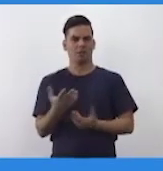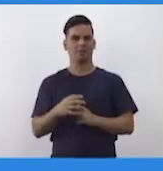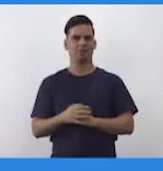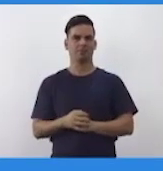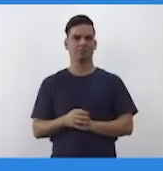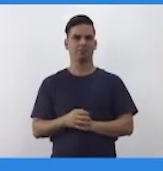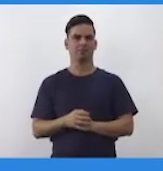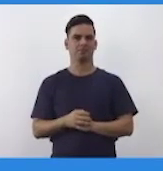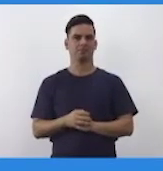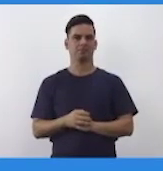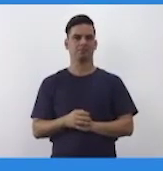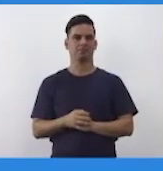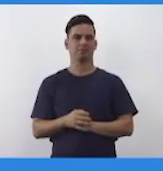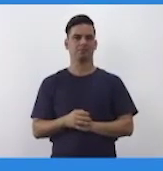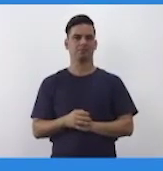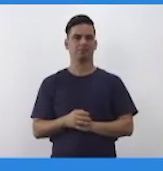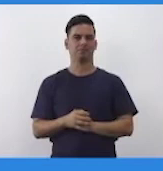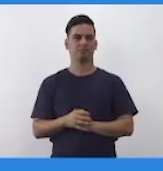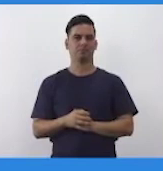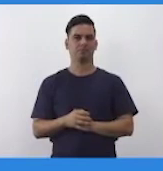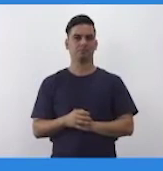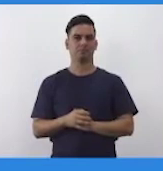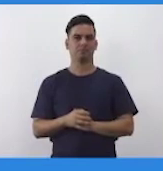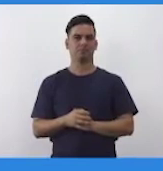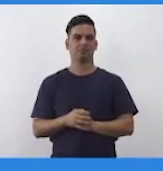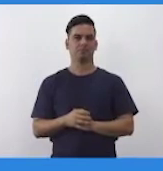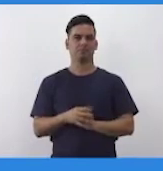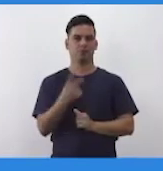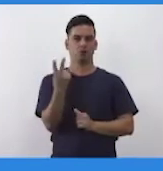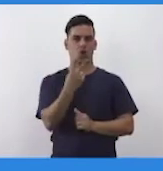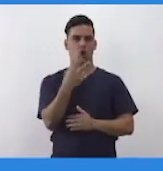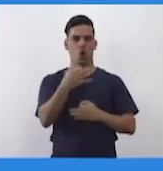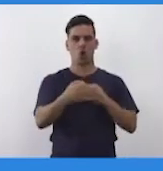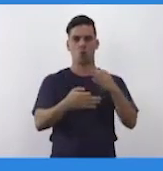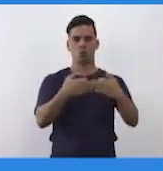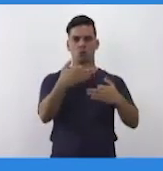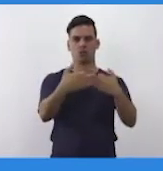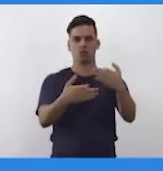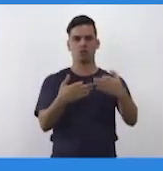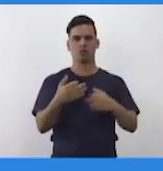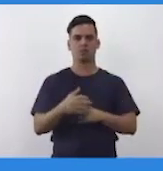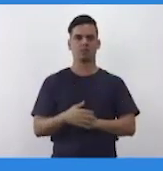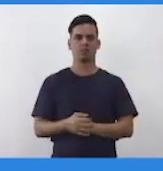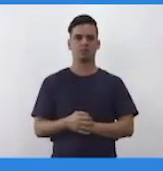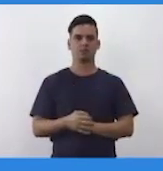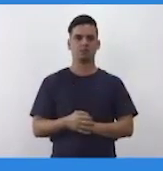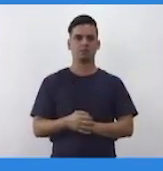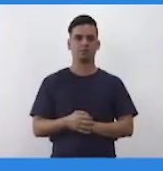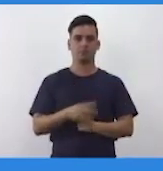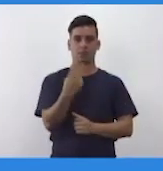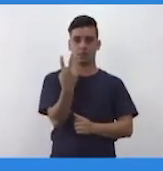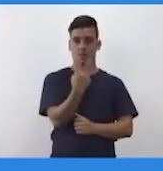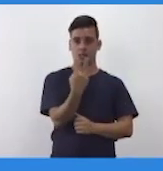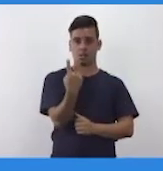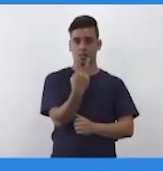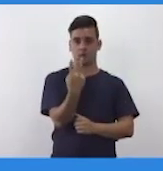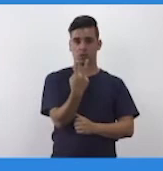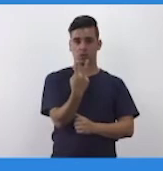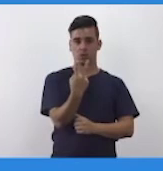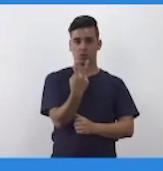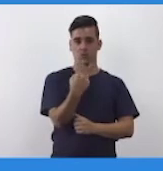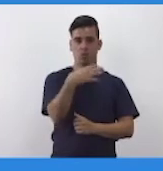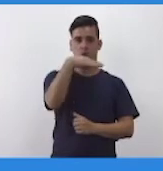conclusiones nosotros arribamos de ambos procesos. Ambas son vías metabólicas